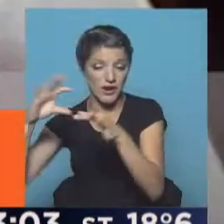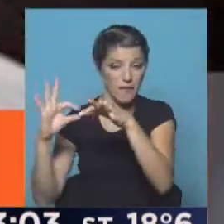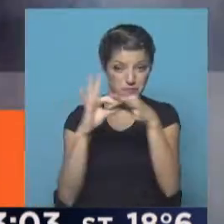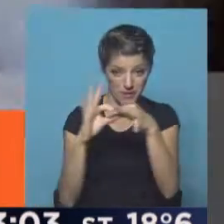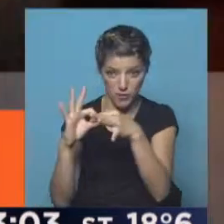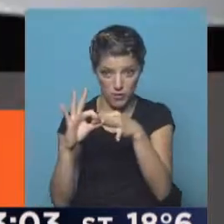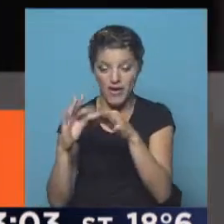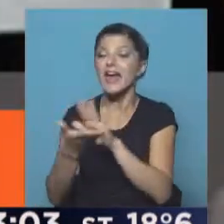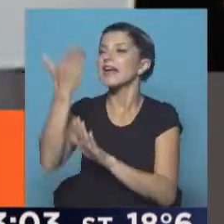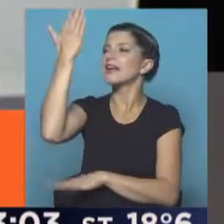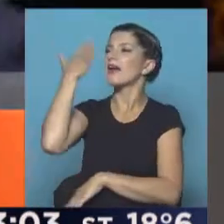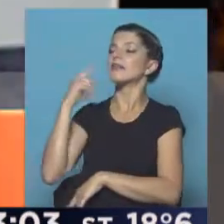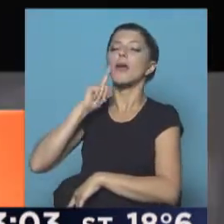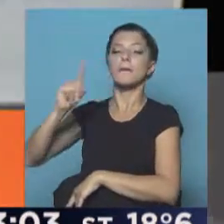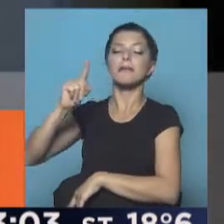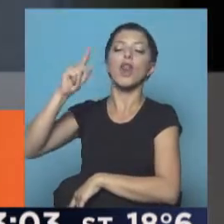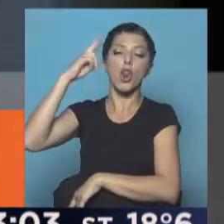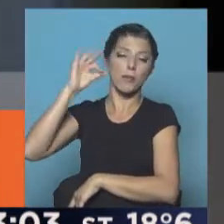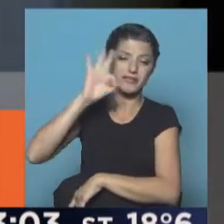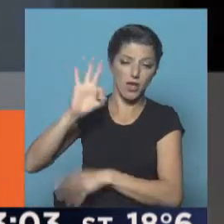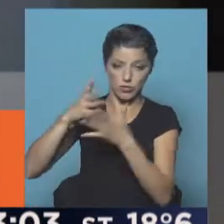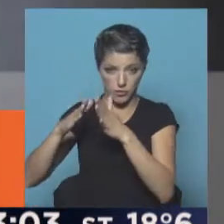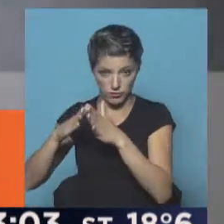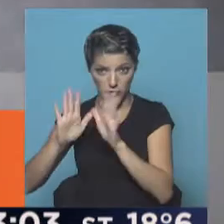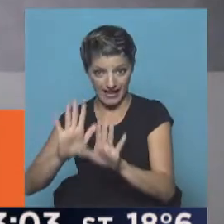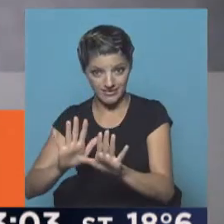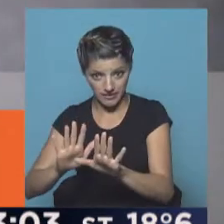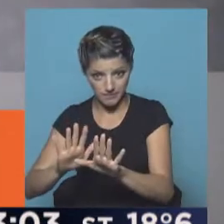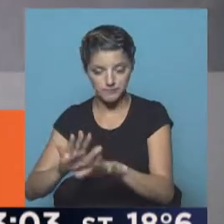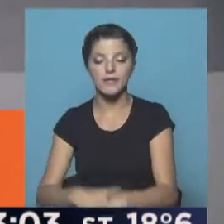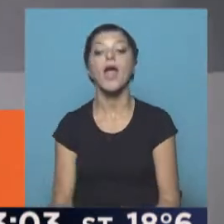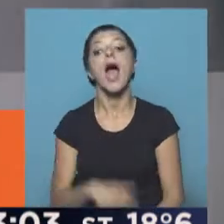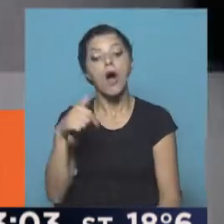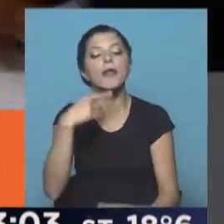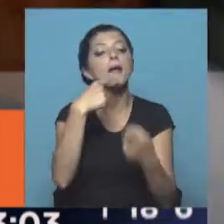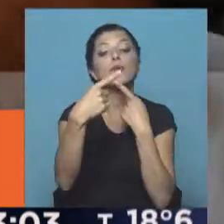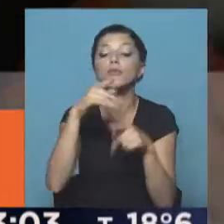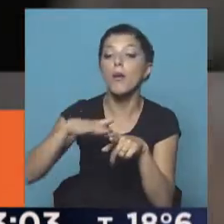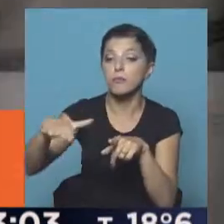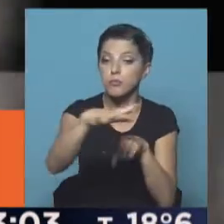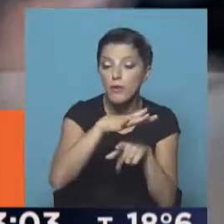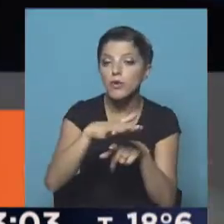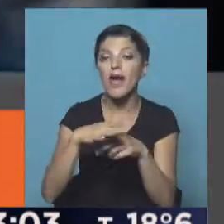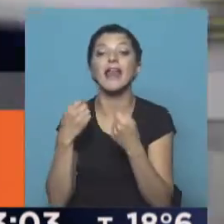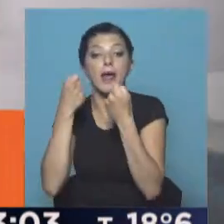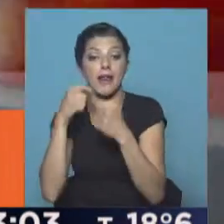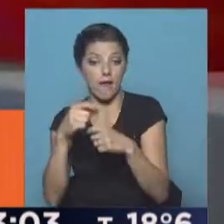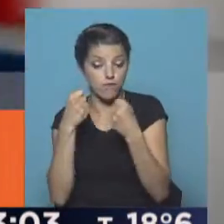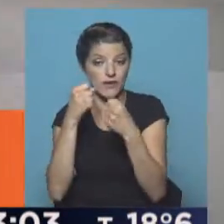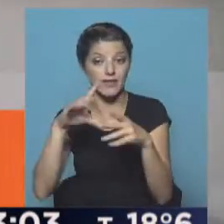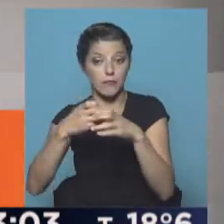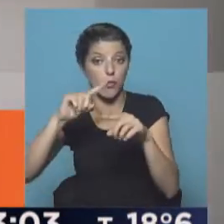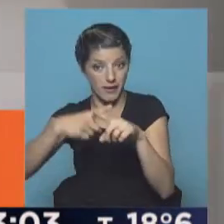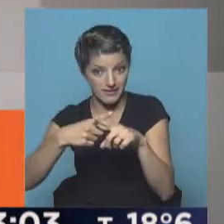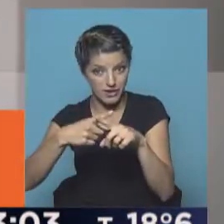las primeras décadas del siglo XX. El referéndum disminuye la incidencia de los partidos y la representación política en favor de formas